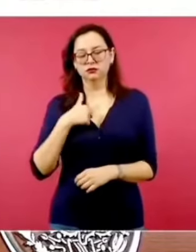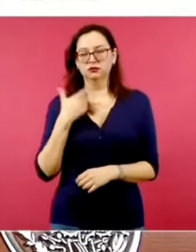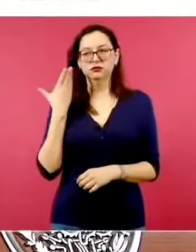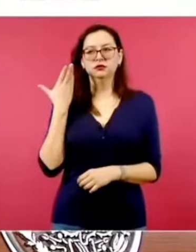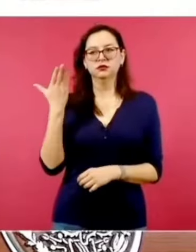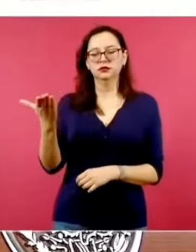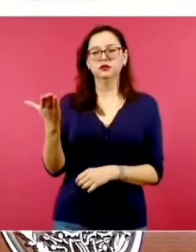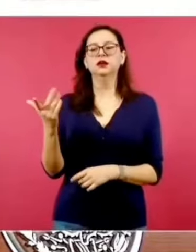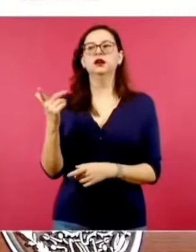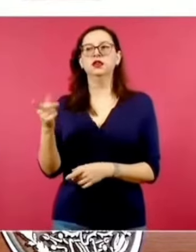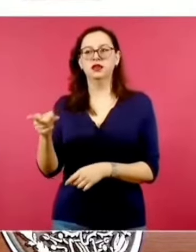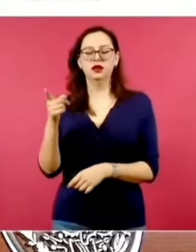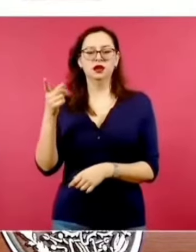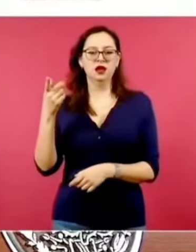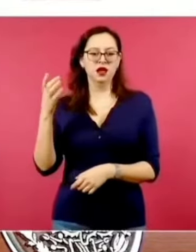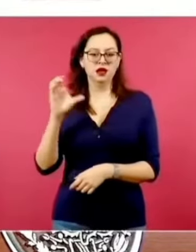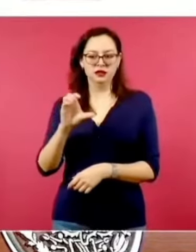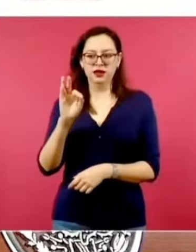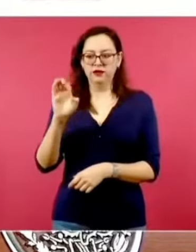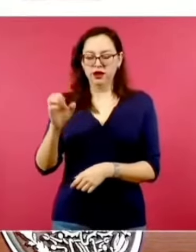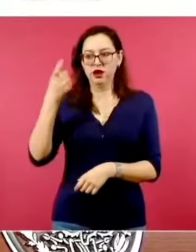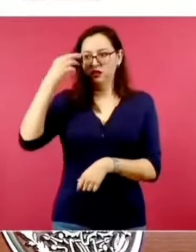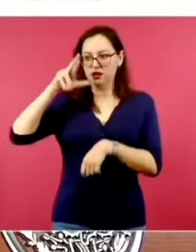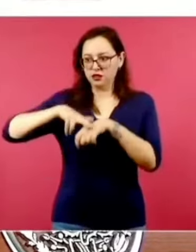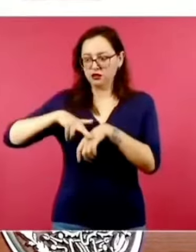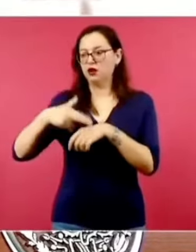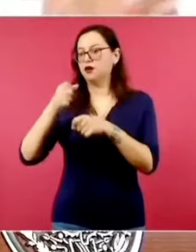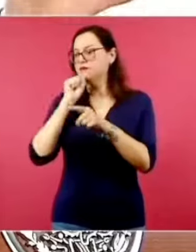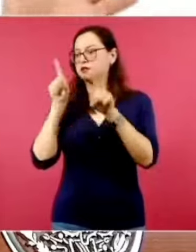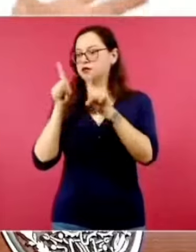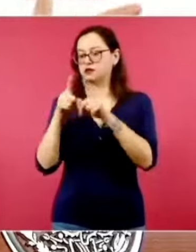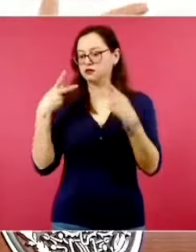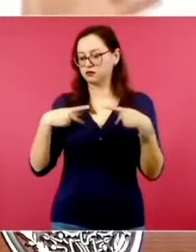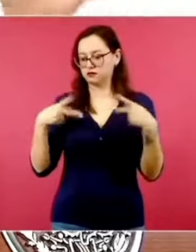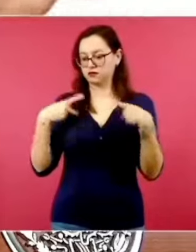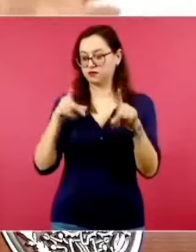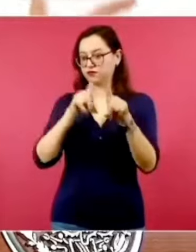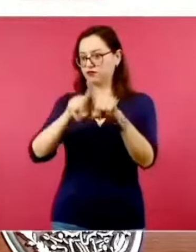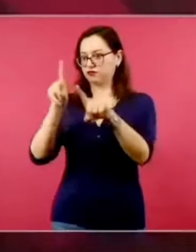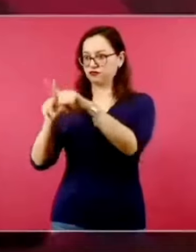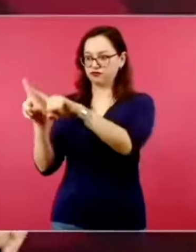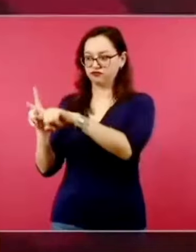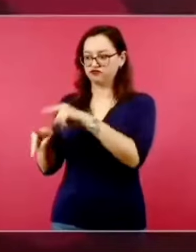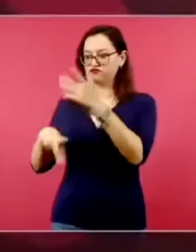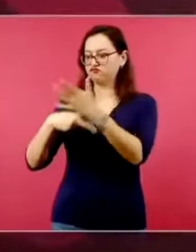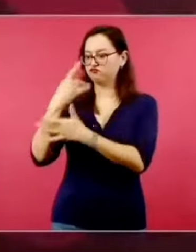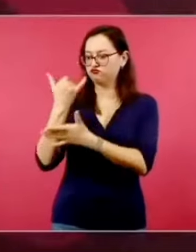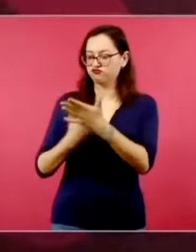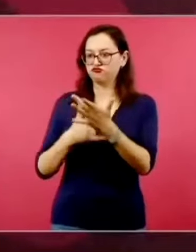técnicos de la comisión federal que expongan todos los